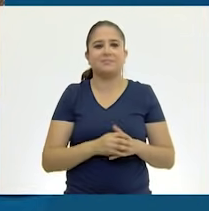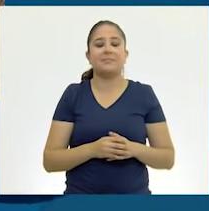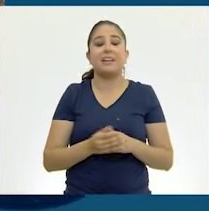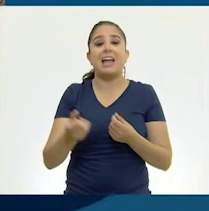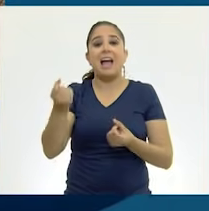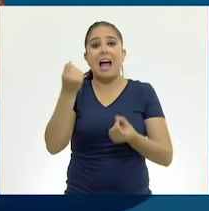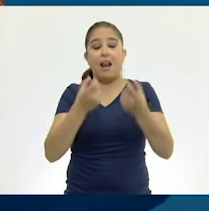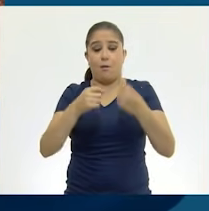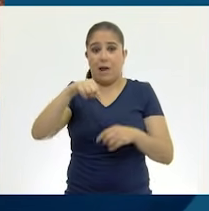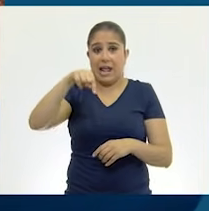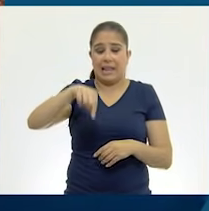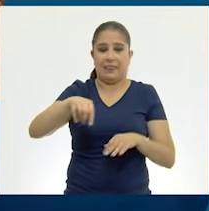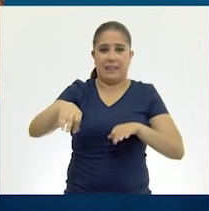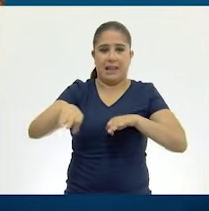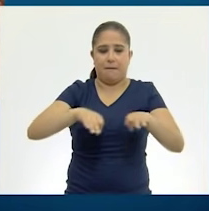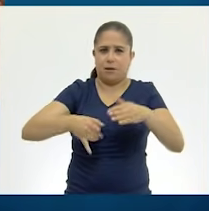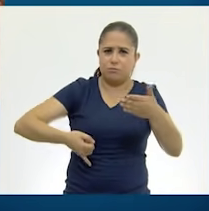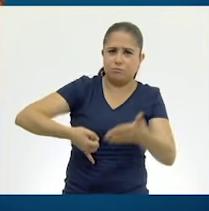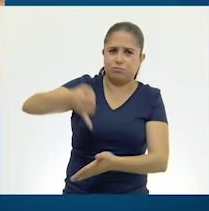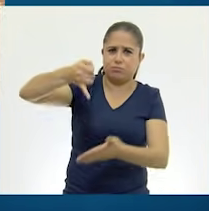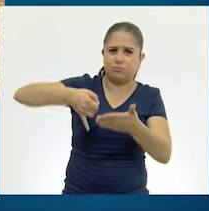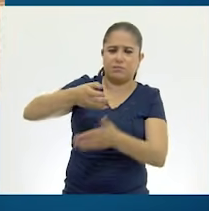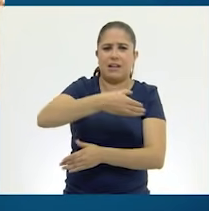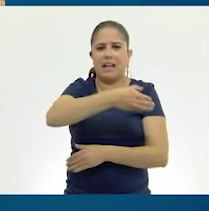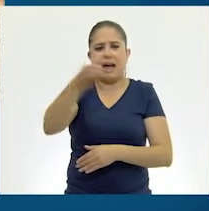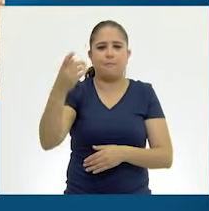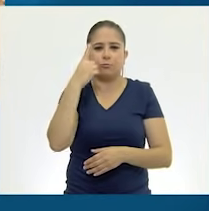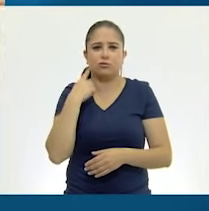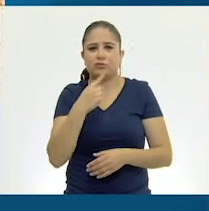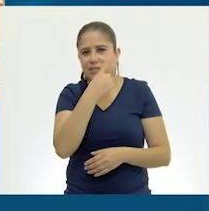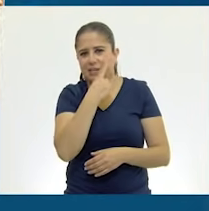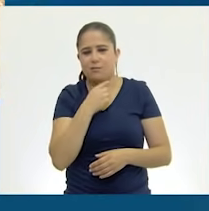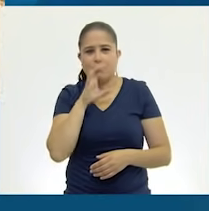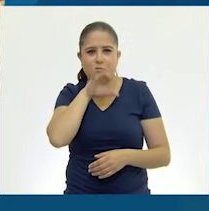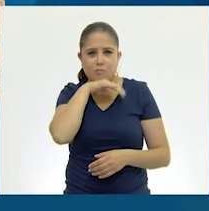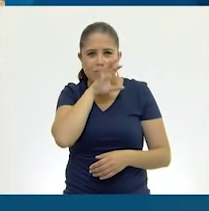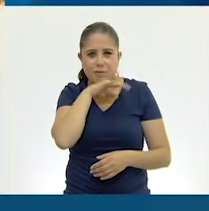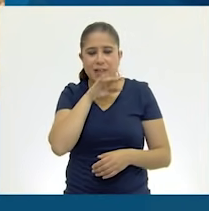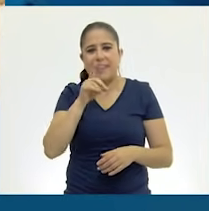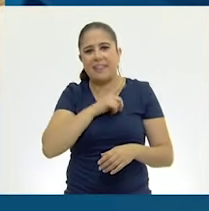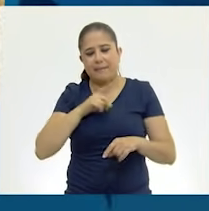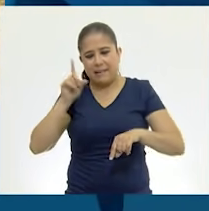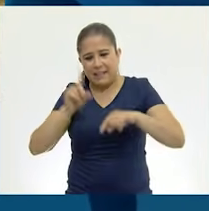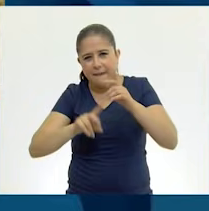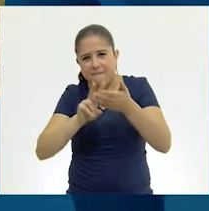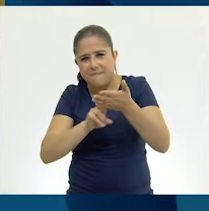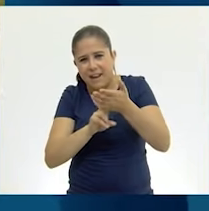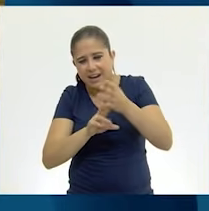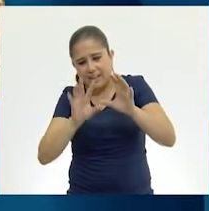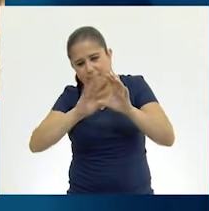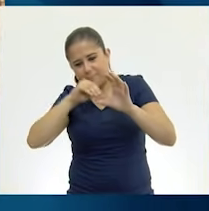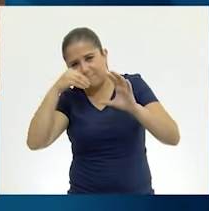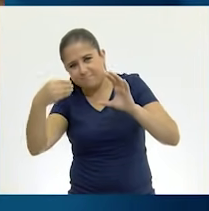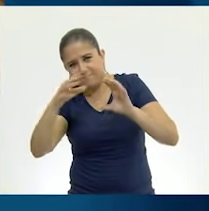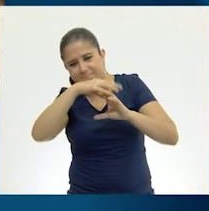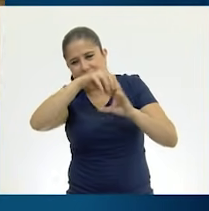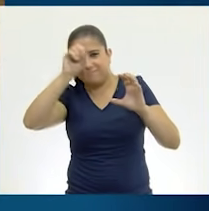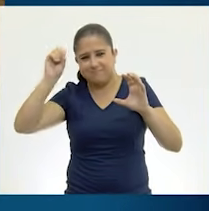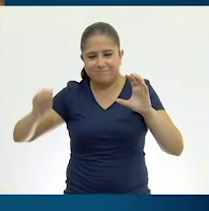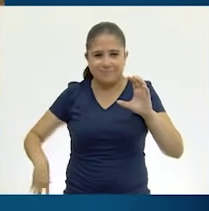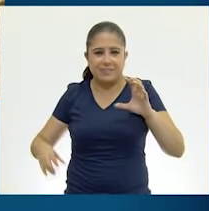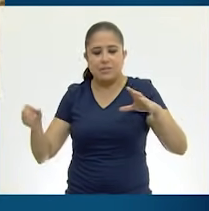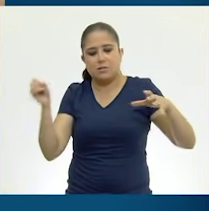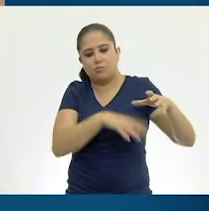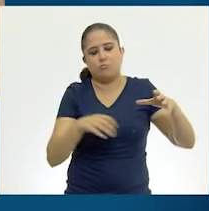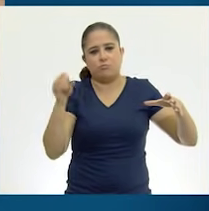Algunos de aquí trabajan en campos de cebolla. Tienen que quitarle los verdecitos de arriba y llenar